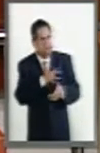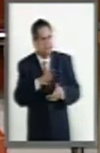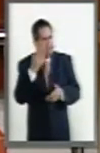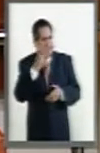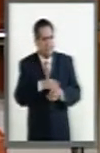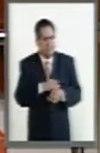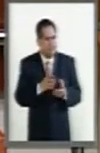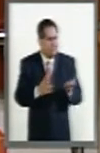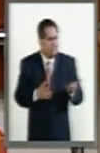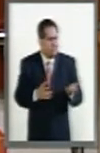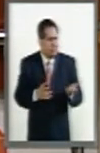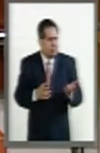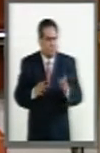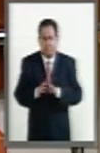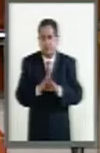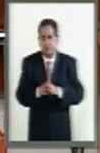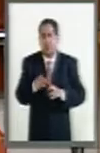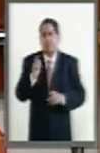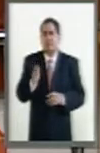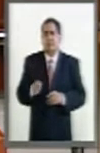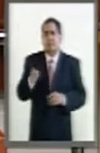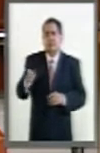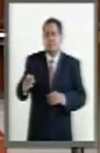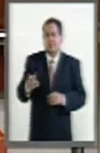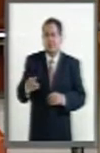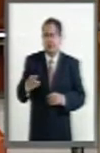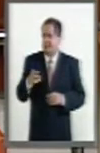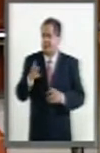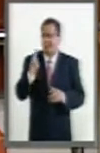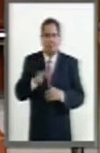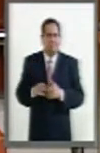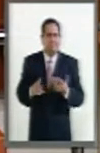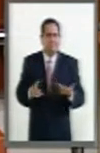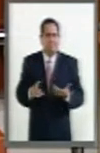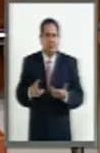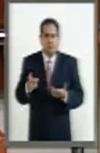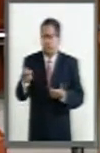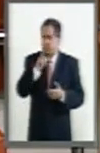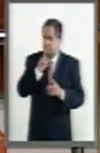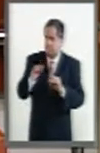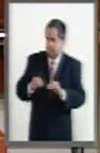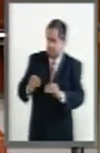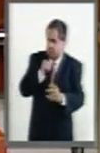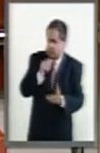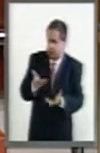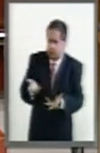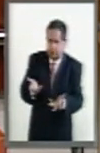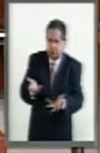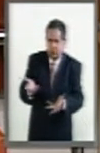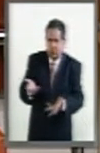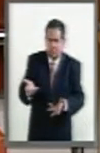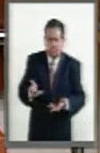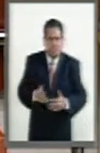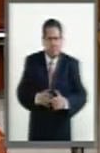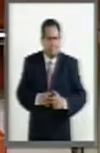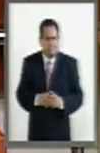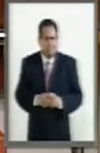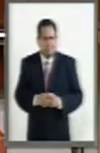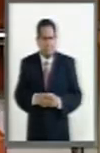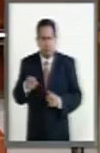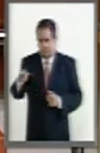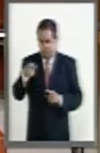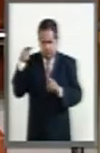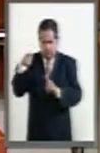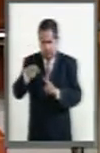me llama la atención su franca inactividad. No se ha atinado a